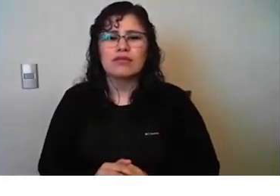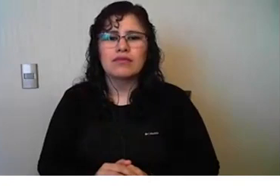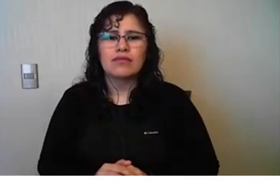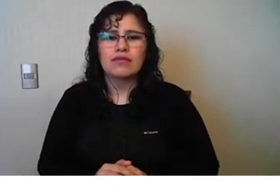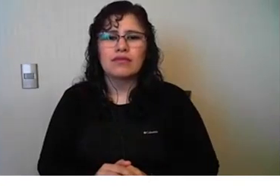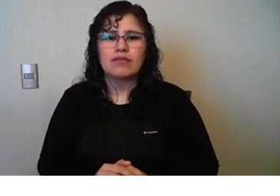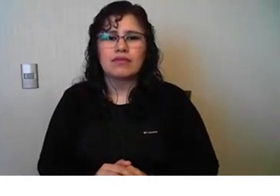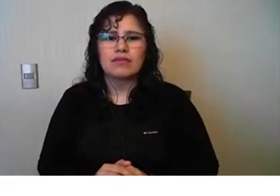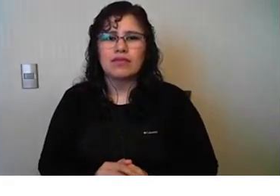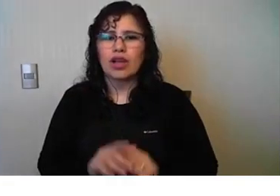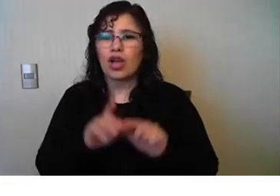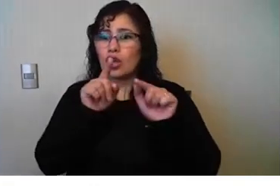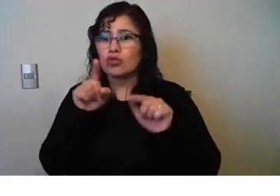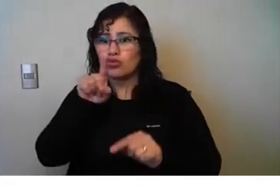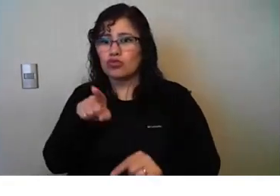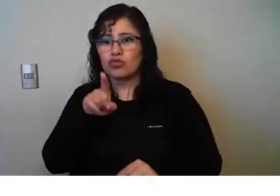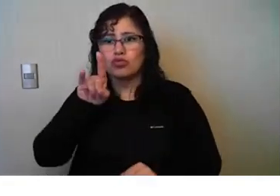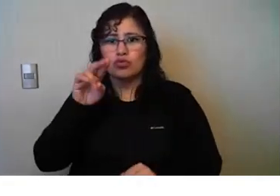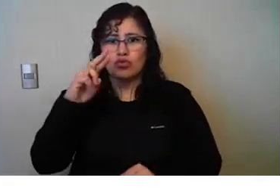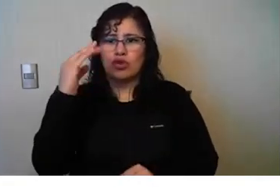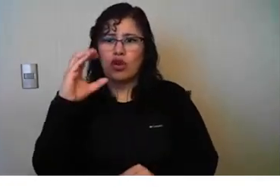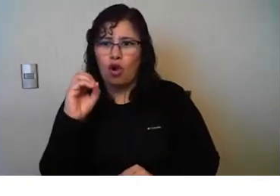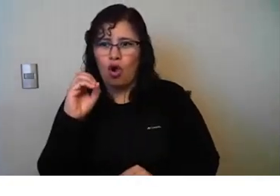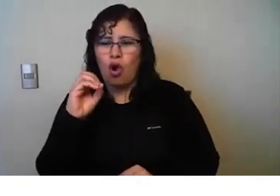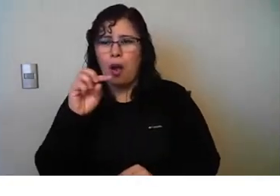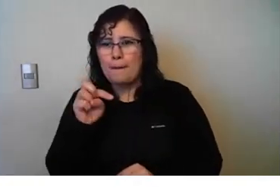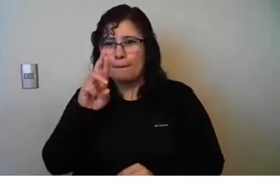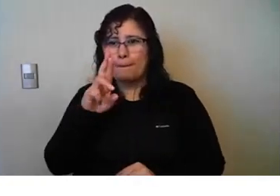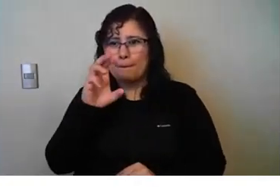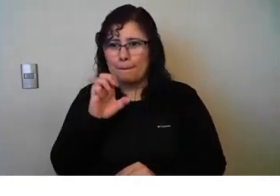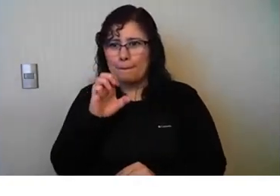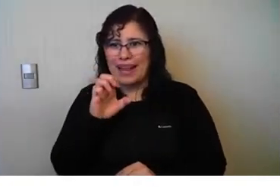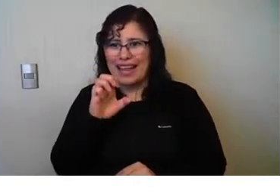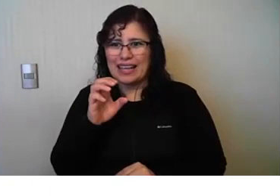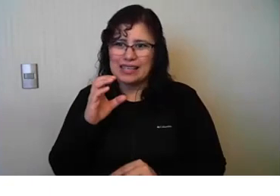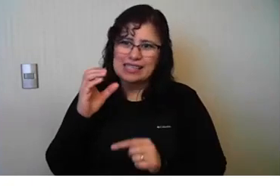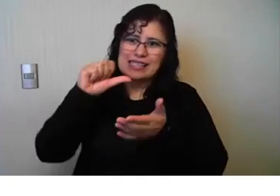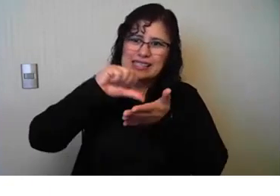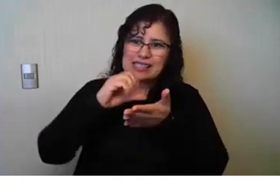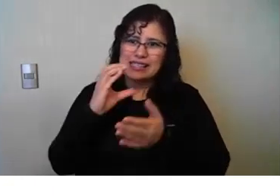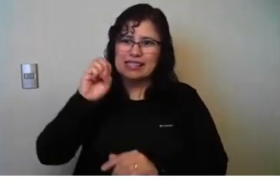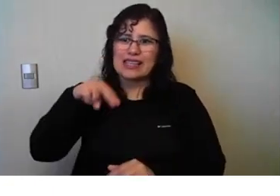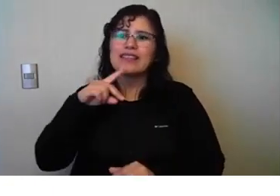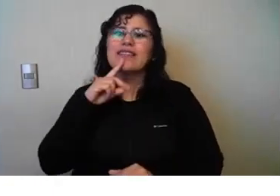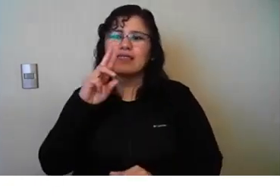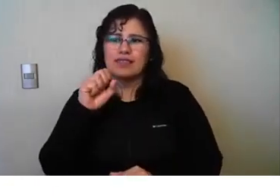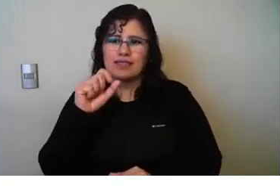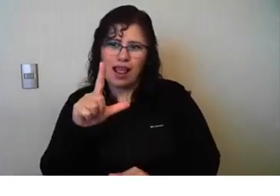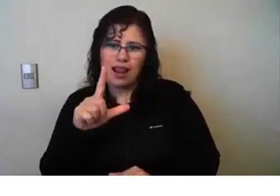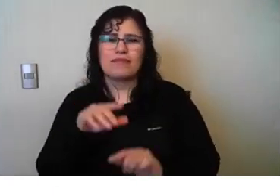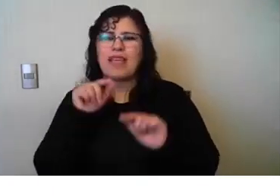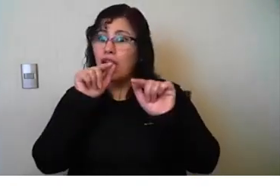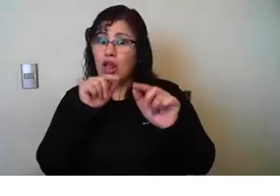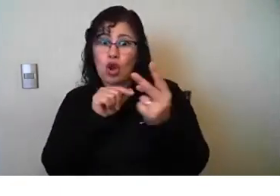que es el surco precentral. Si este es el central, este será el precentral. Bueno, estos surcos van a